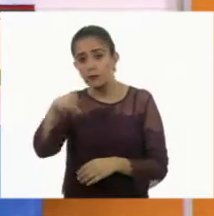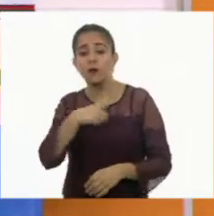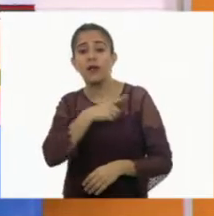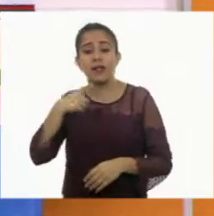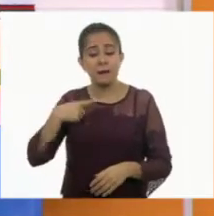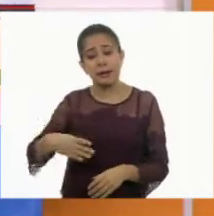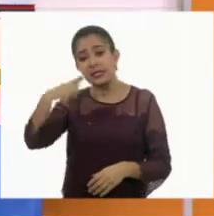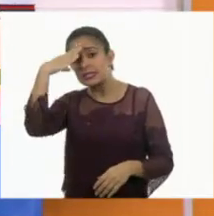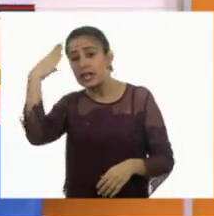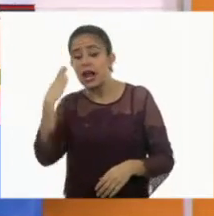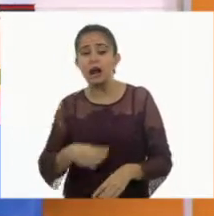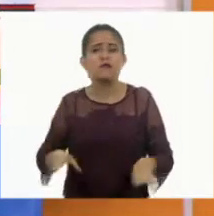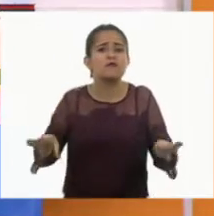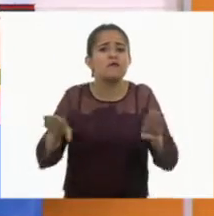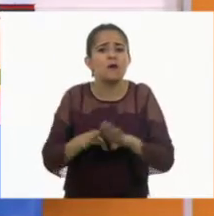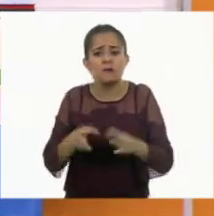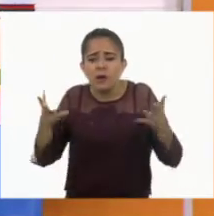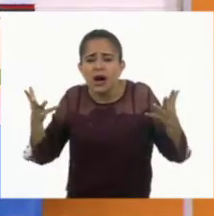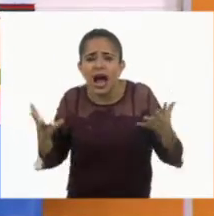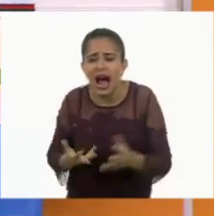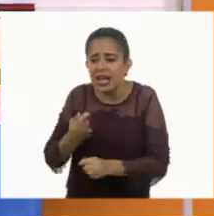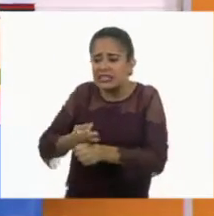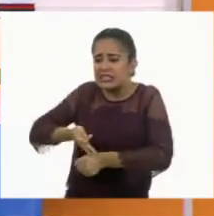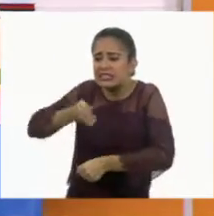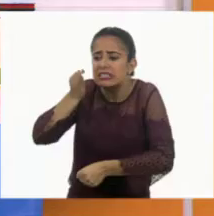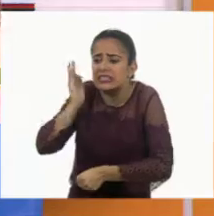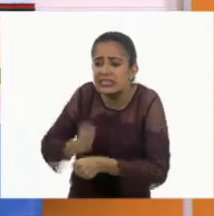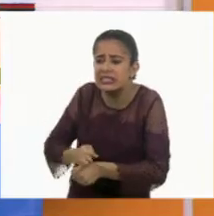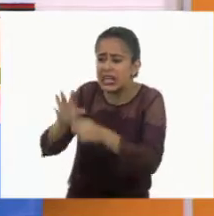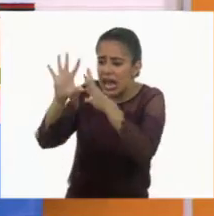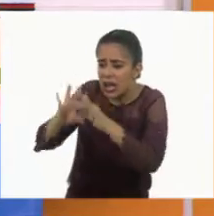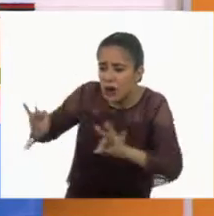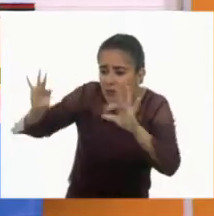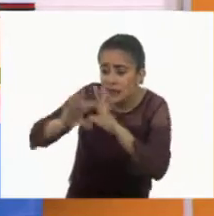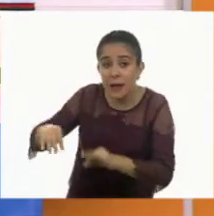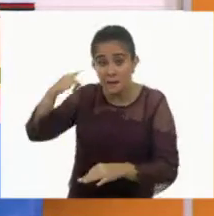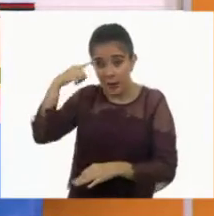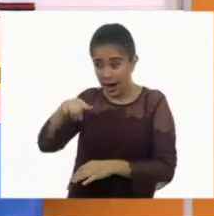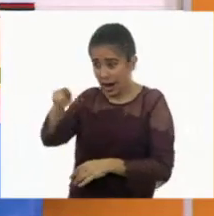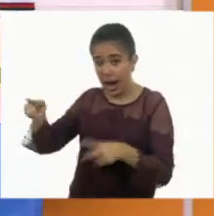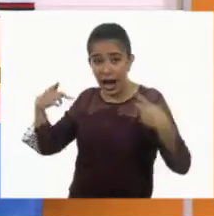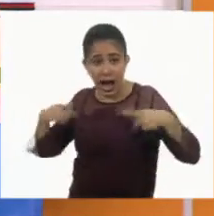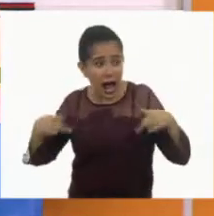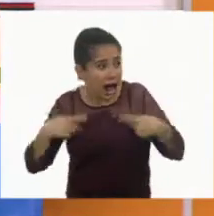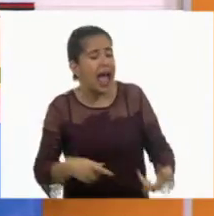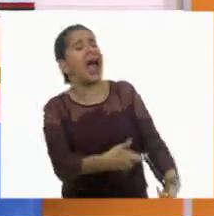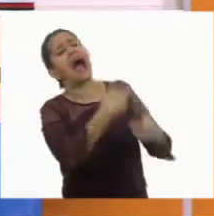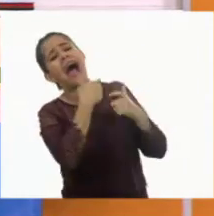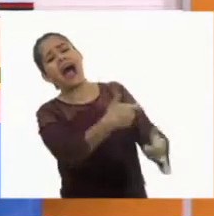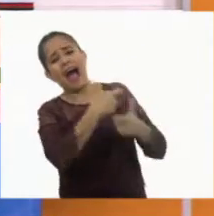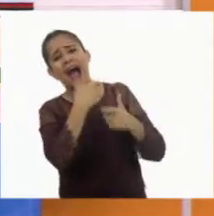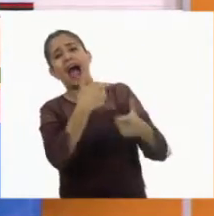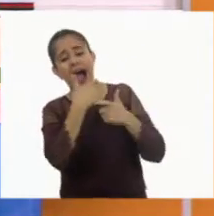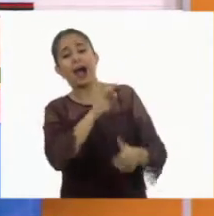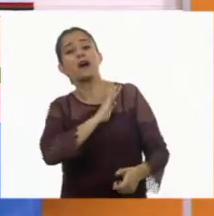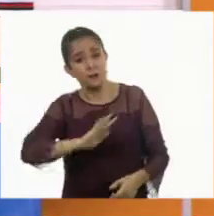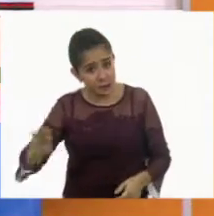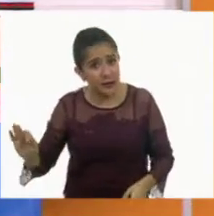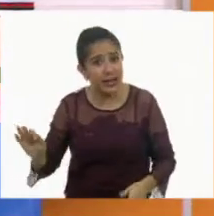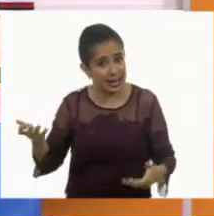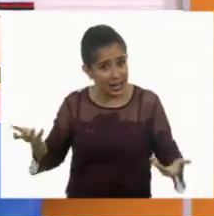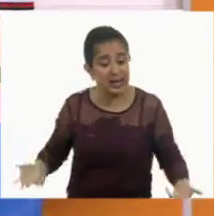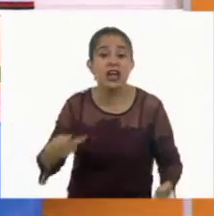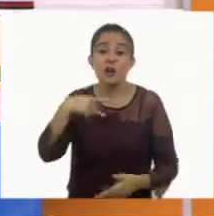entonar para decirlos y que cause el efecto de hilaridad, de risa. Pero necesitamos saber algunas reglas a la